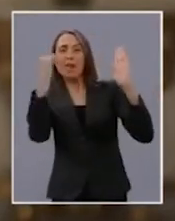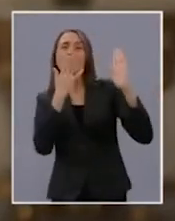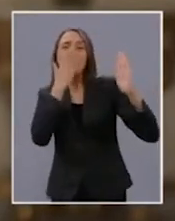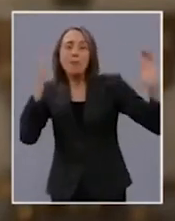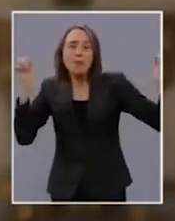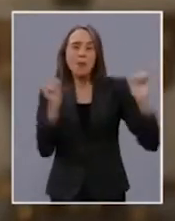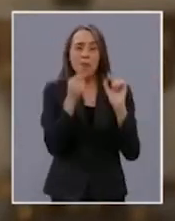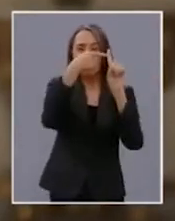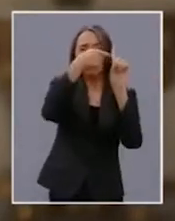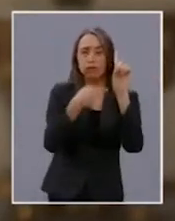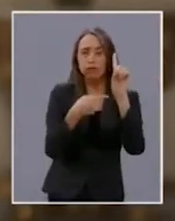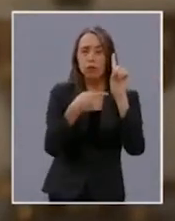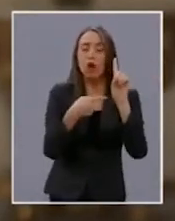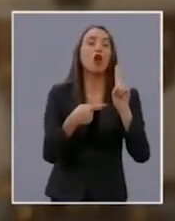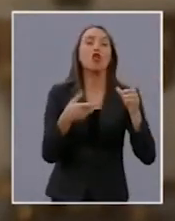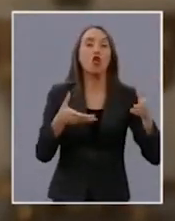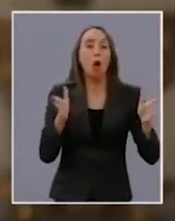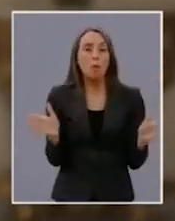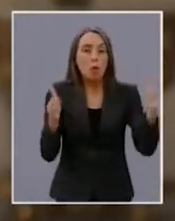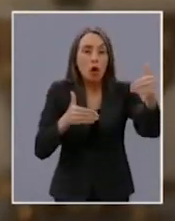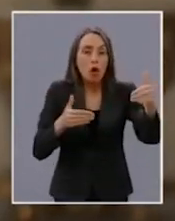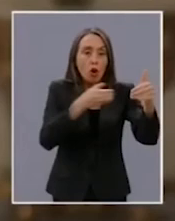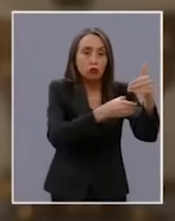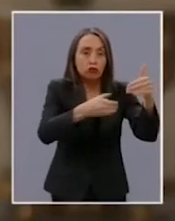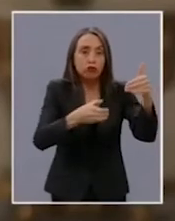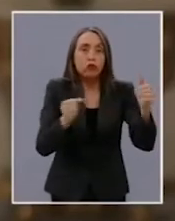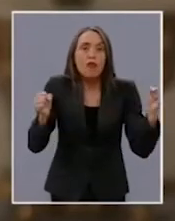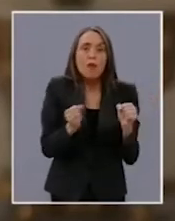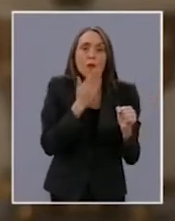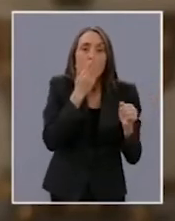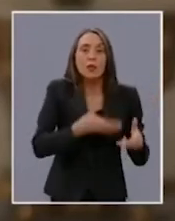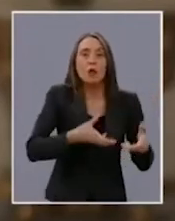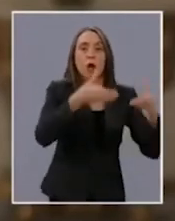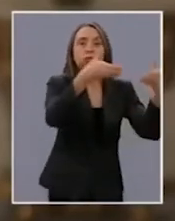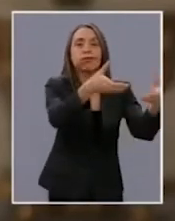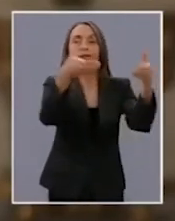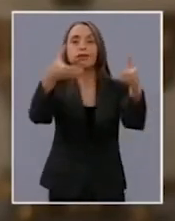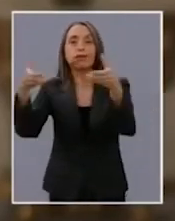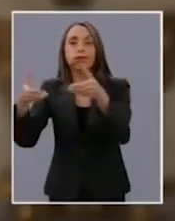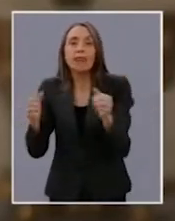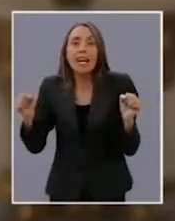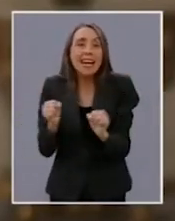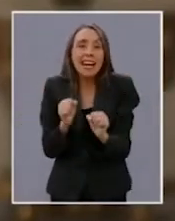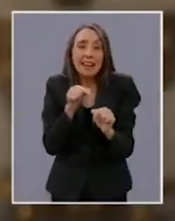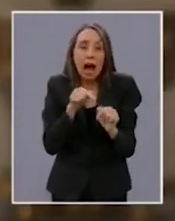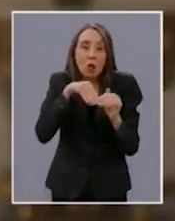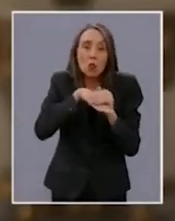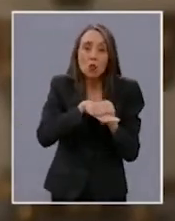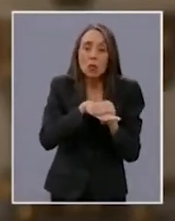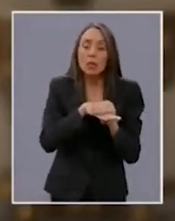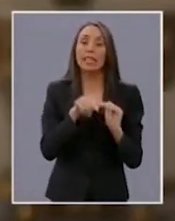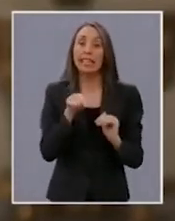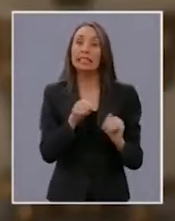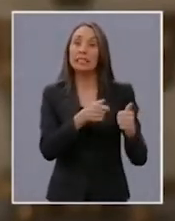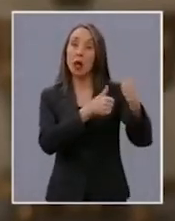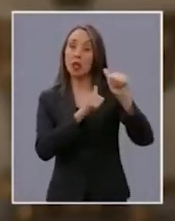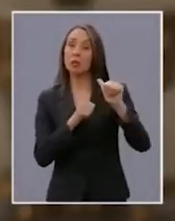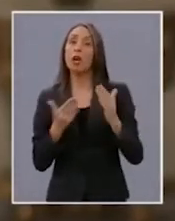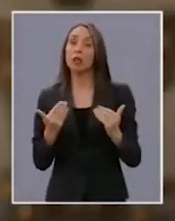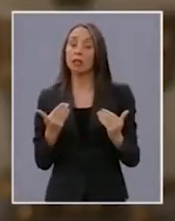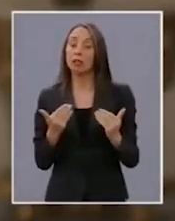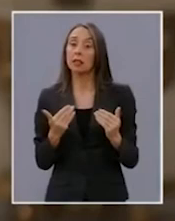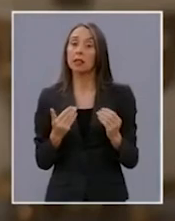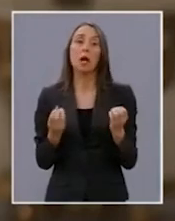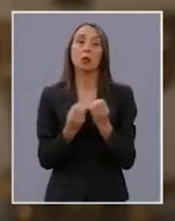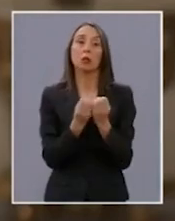e instrumentos de distribución que protejan esa cadena de frío. Este desafío, sin duda, requerirá la colaboración